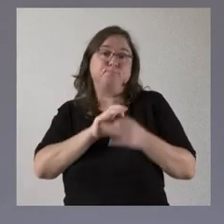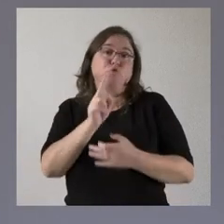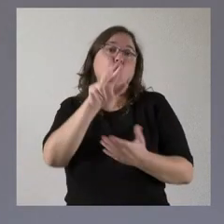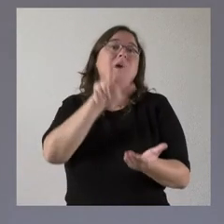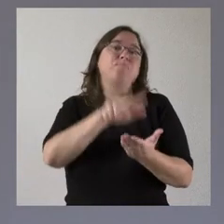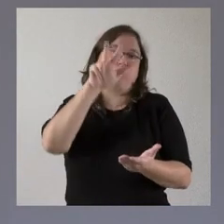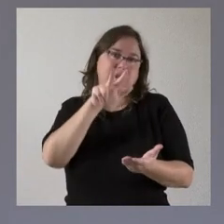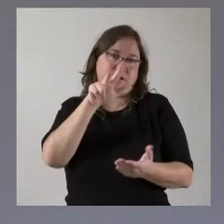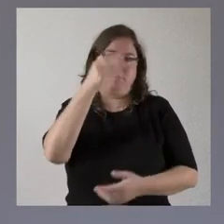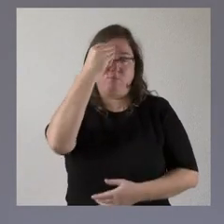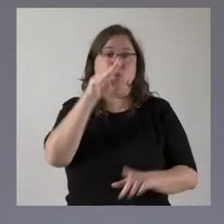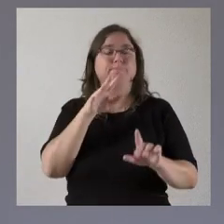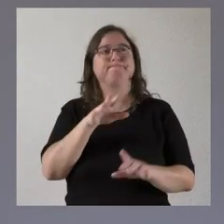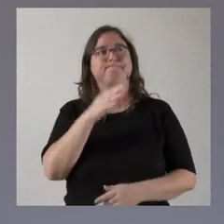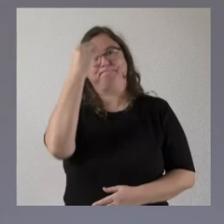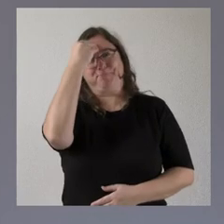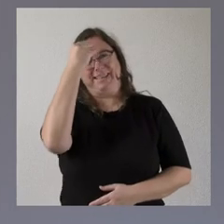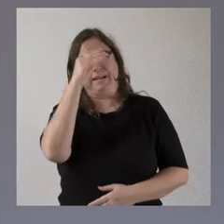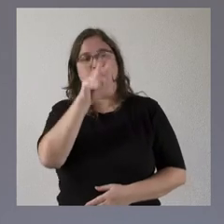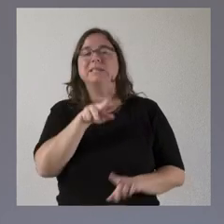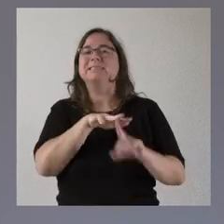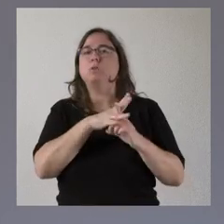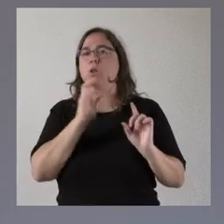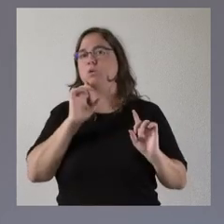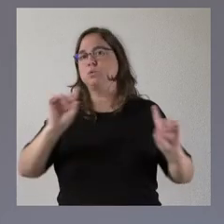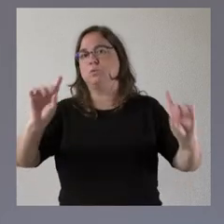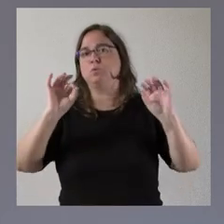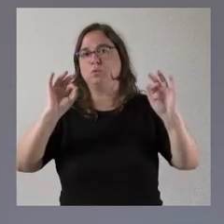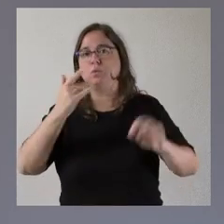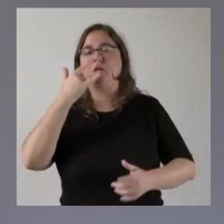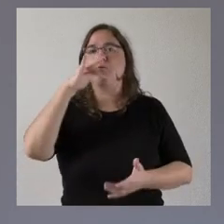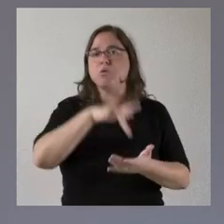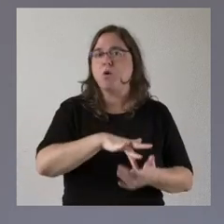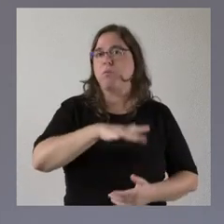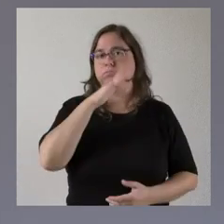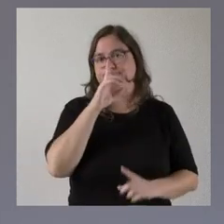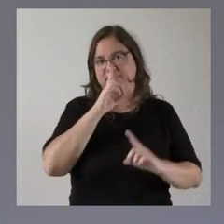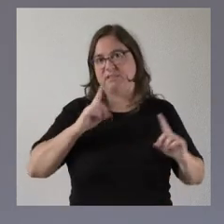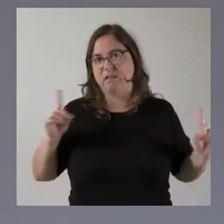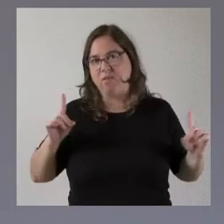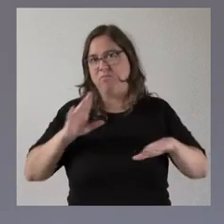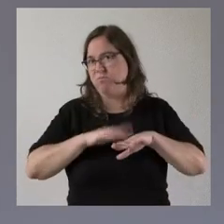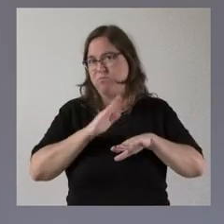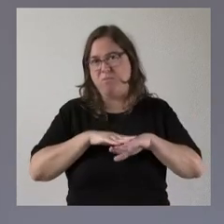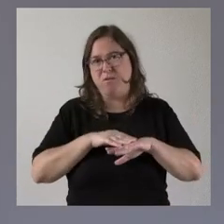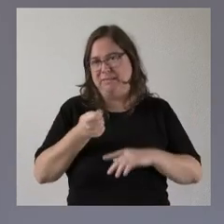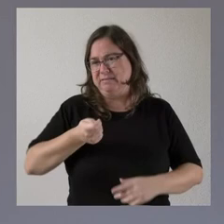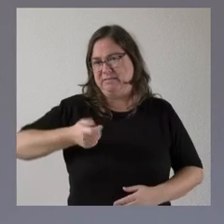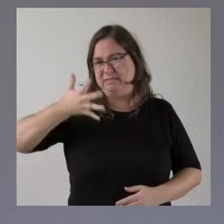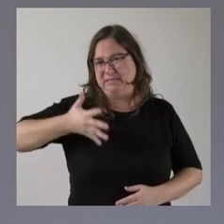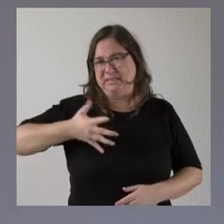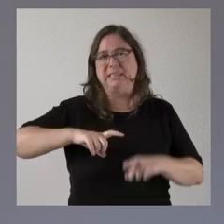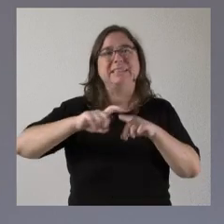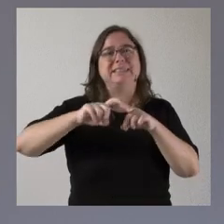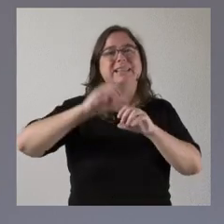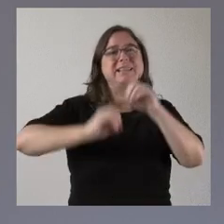entendíamos que era una situación extraordinaria que se estaba dando este año debido a la subida de los tipos